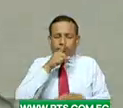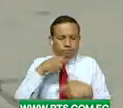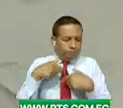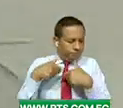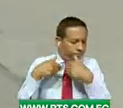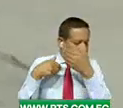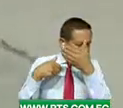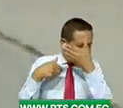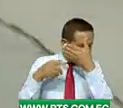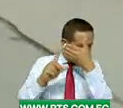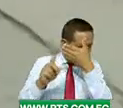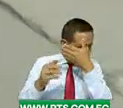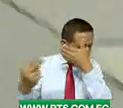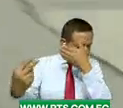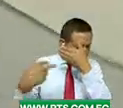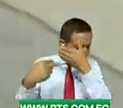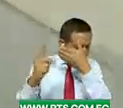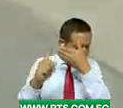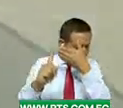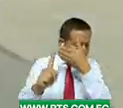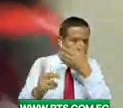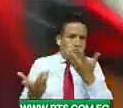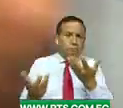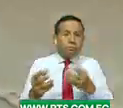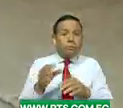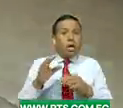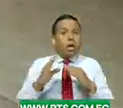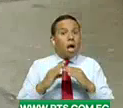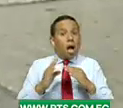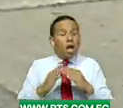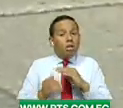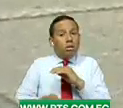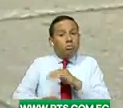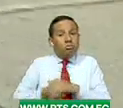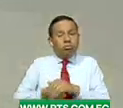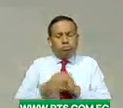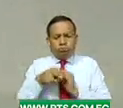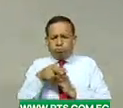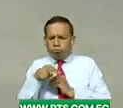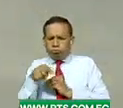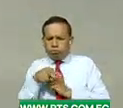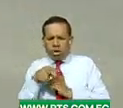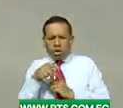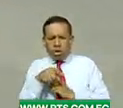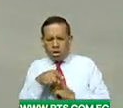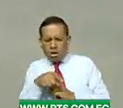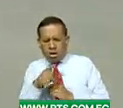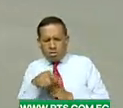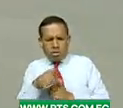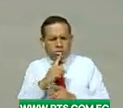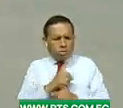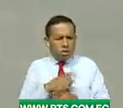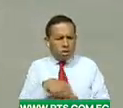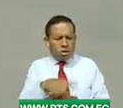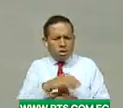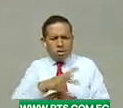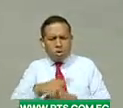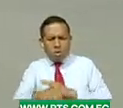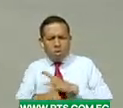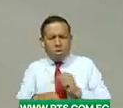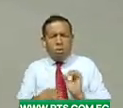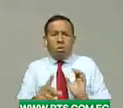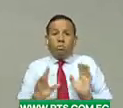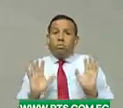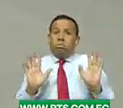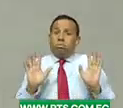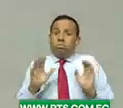lo que vieron desde sus locales y detrás de las ventanas. Que les habían robado todos sus teléfonos. Pero como esas motos